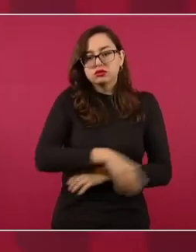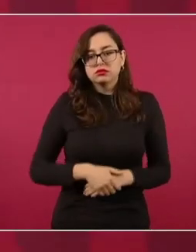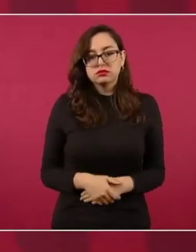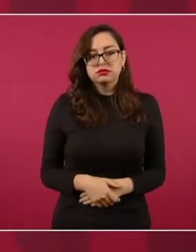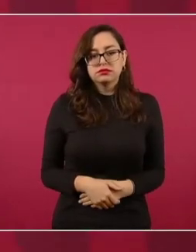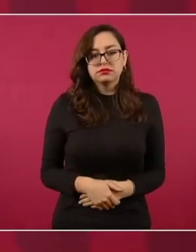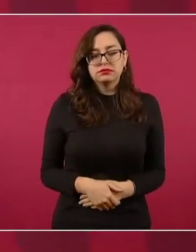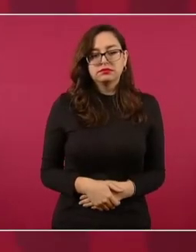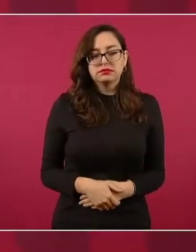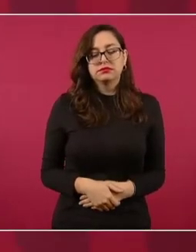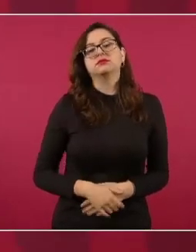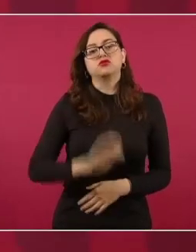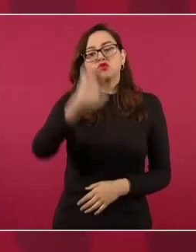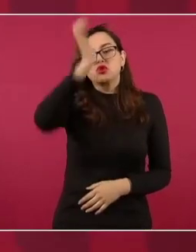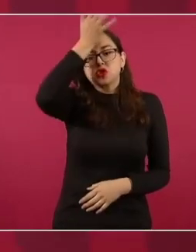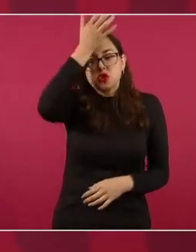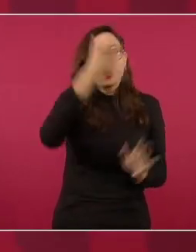¡Me!